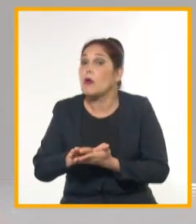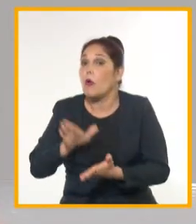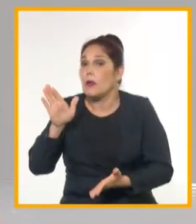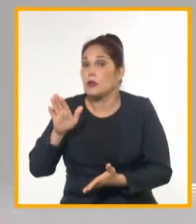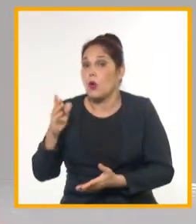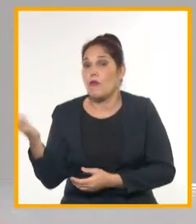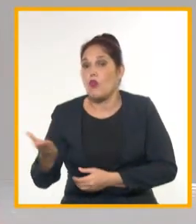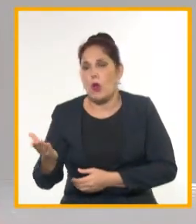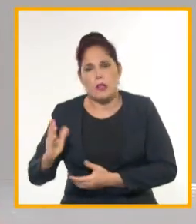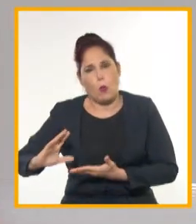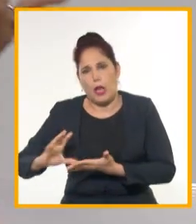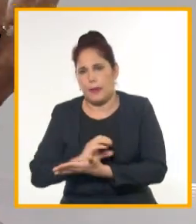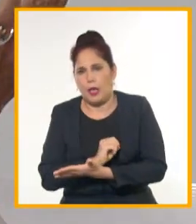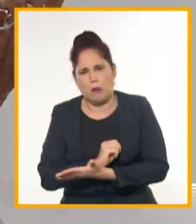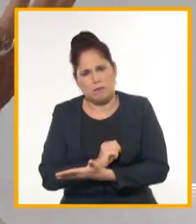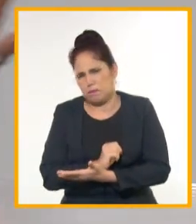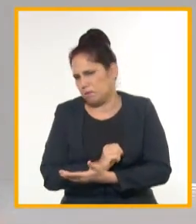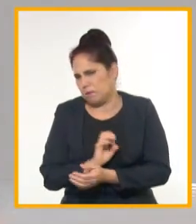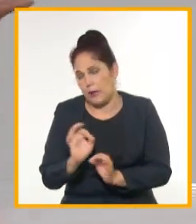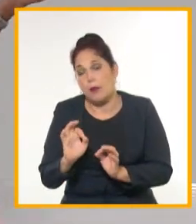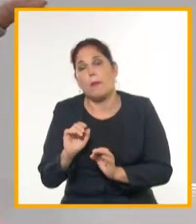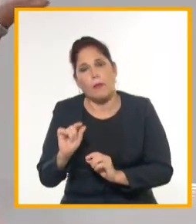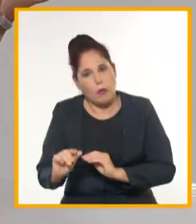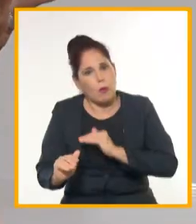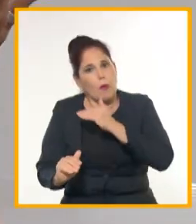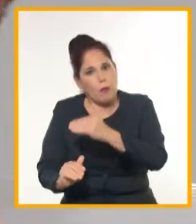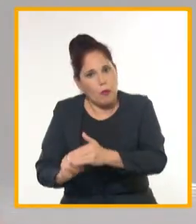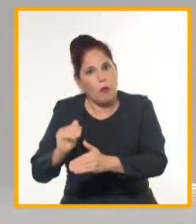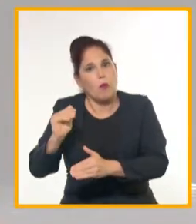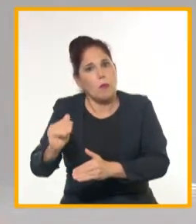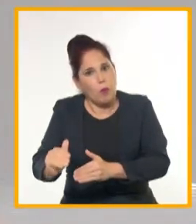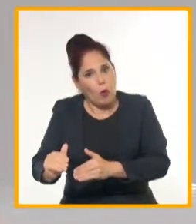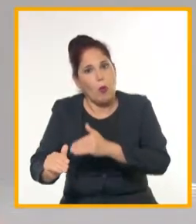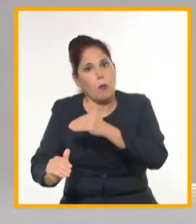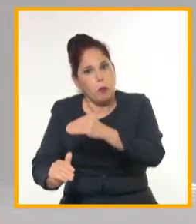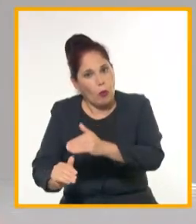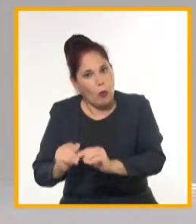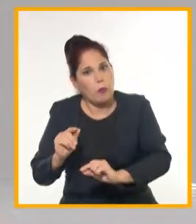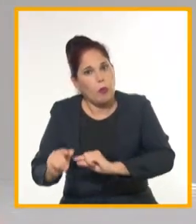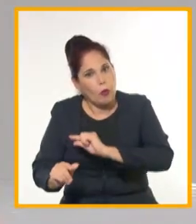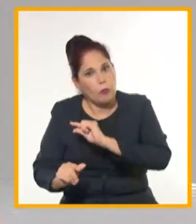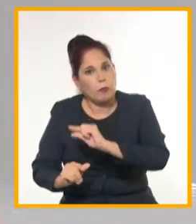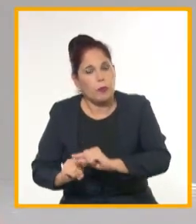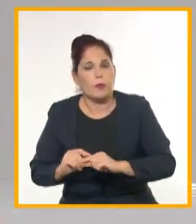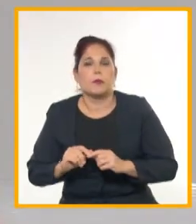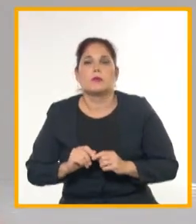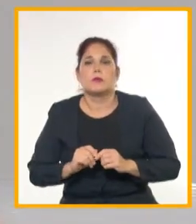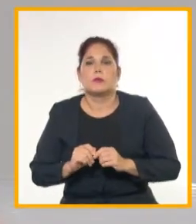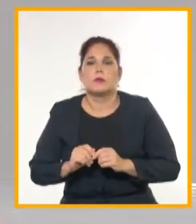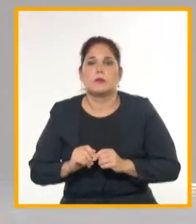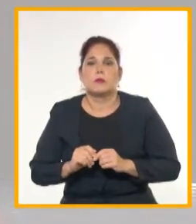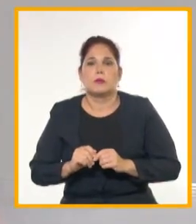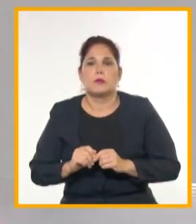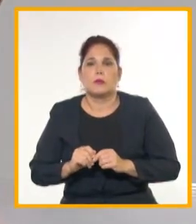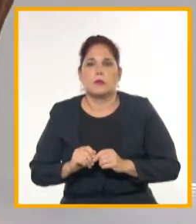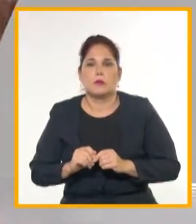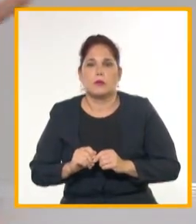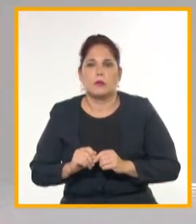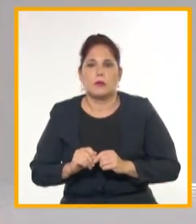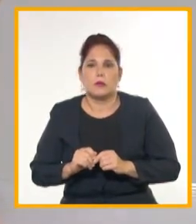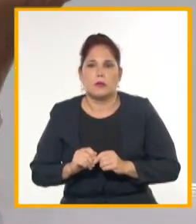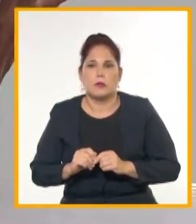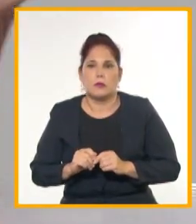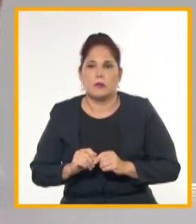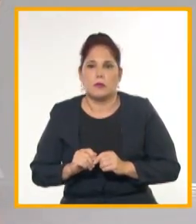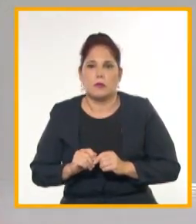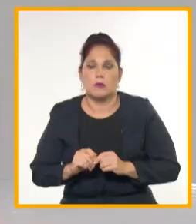que se esperaba que resolviera. Claro, que él gobernó 20 y pico de meses, pero la militarización que le ha hecho de la sociedad